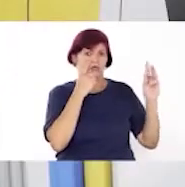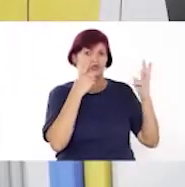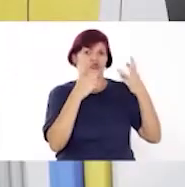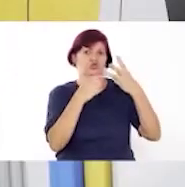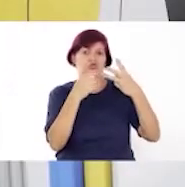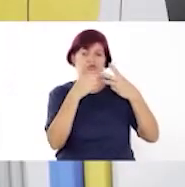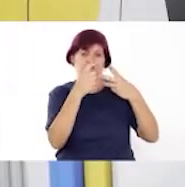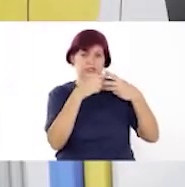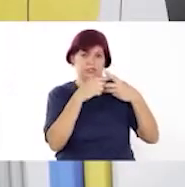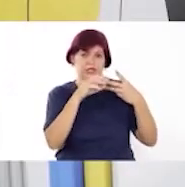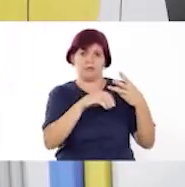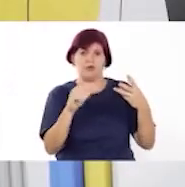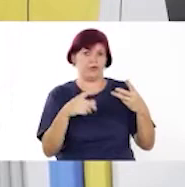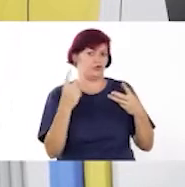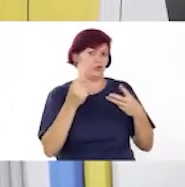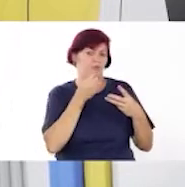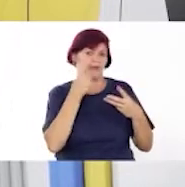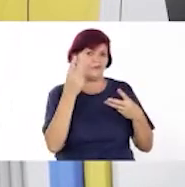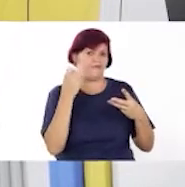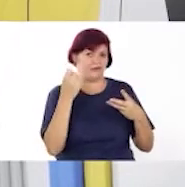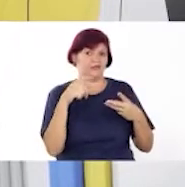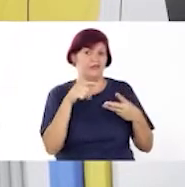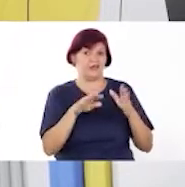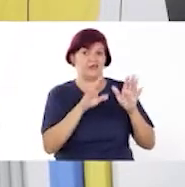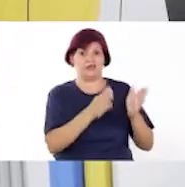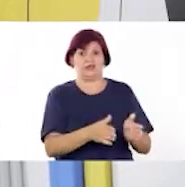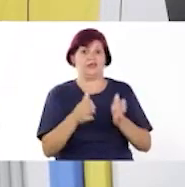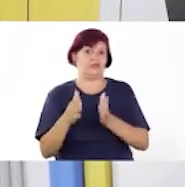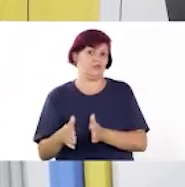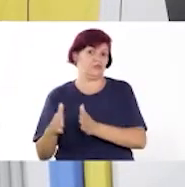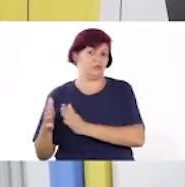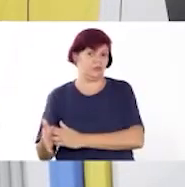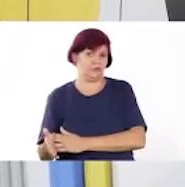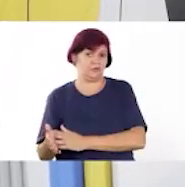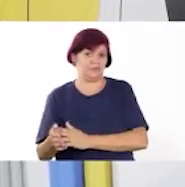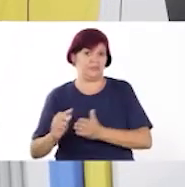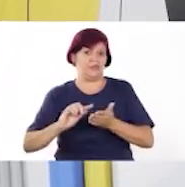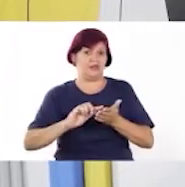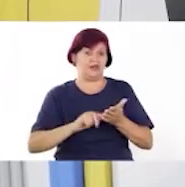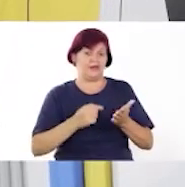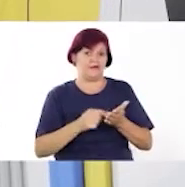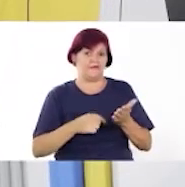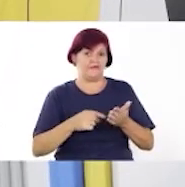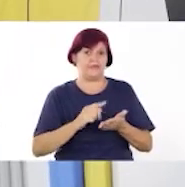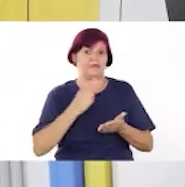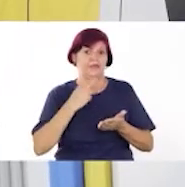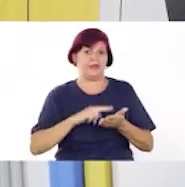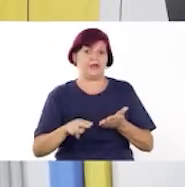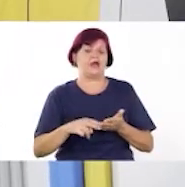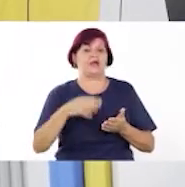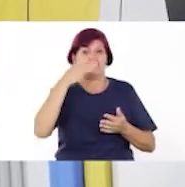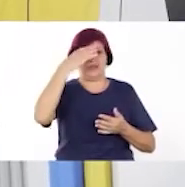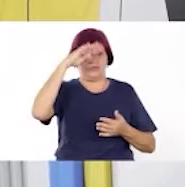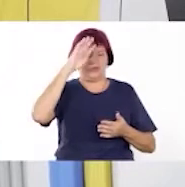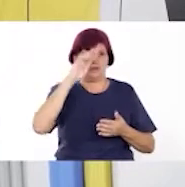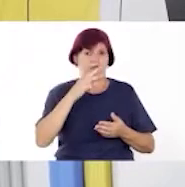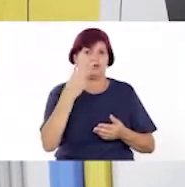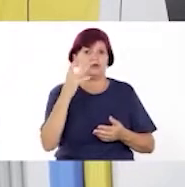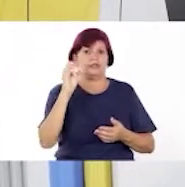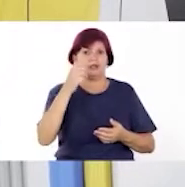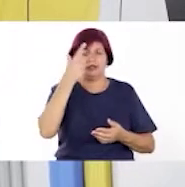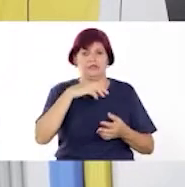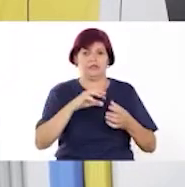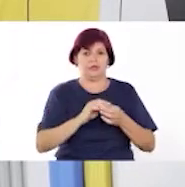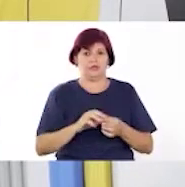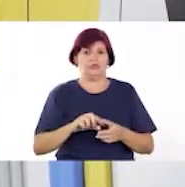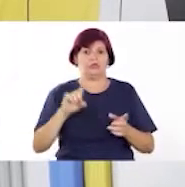En pantalla les muestro 3 momentos que no deben faltar en esa cronología. La firma de la Carta